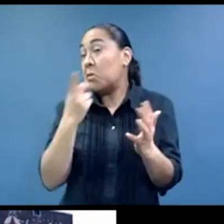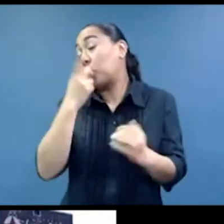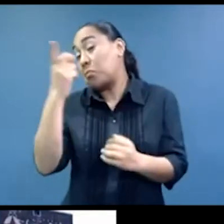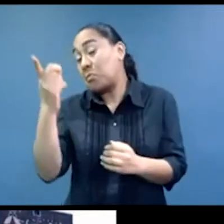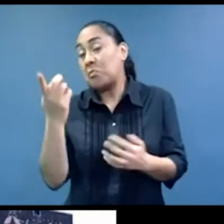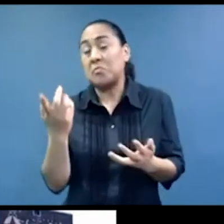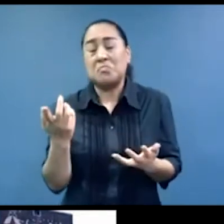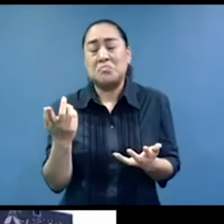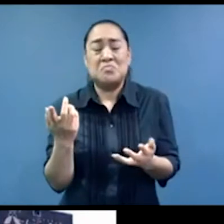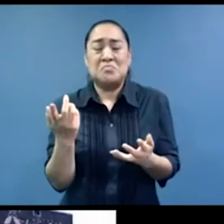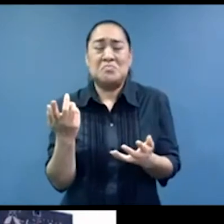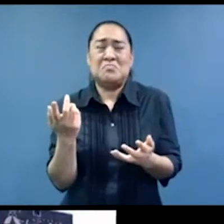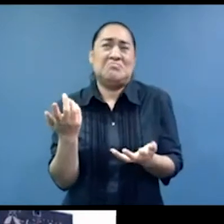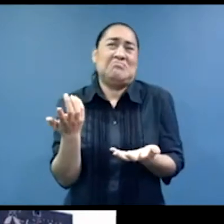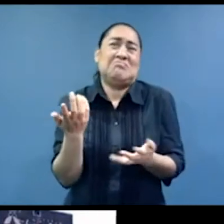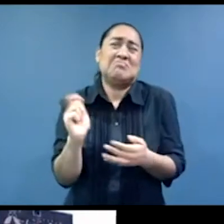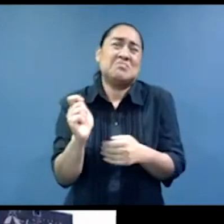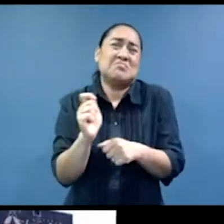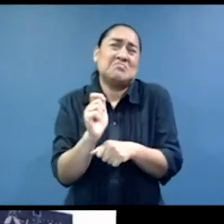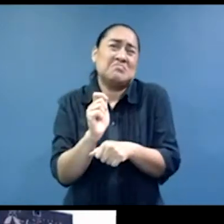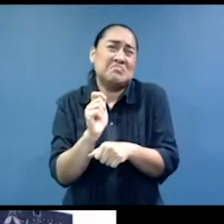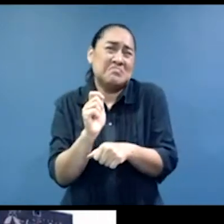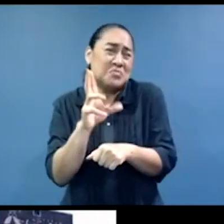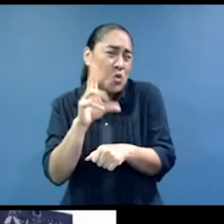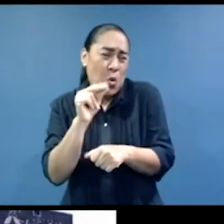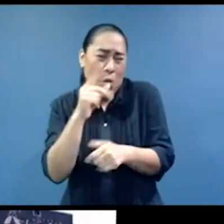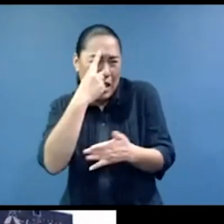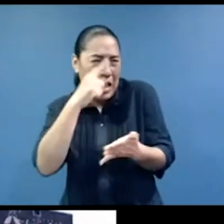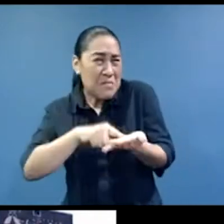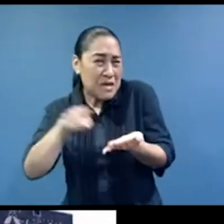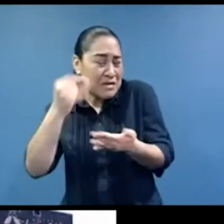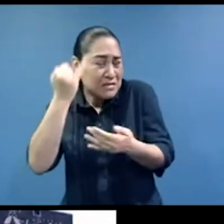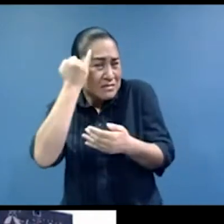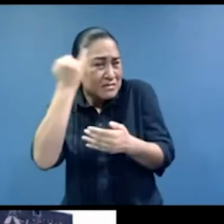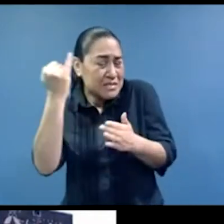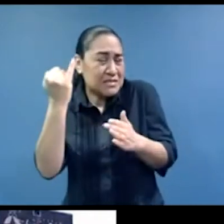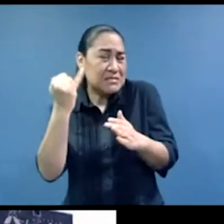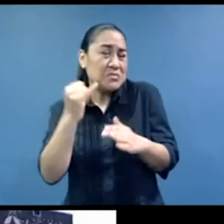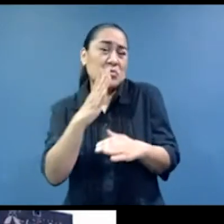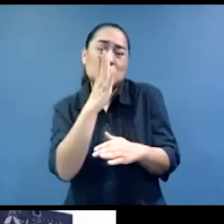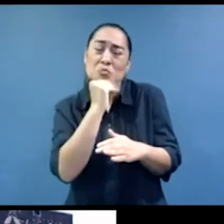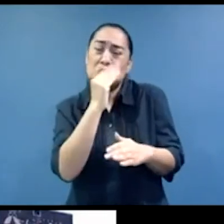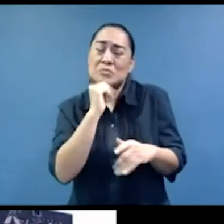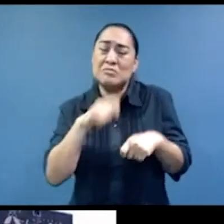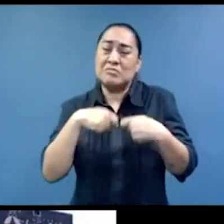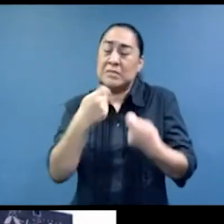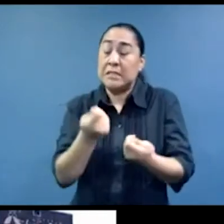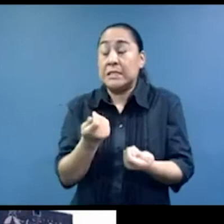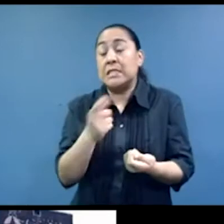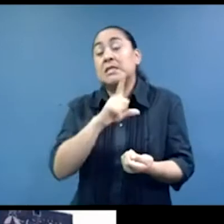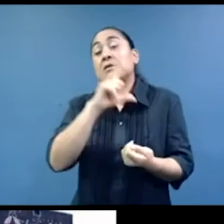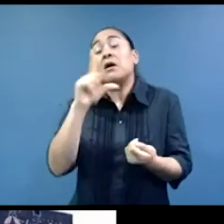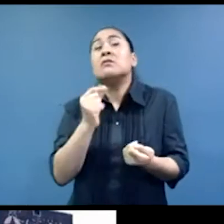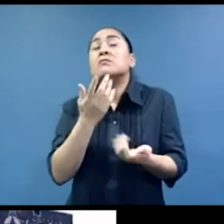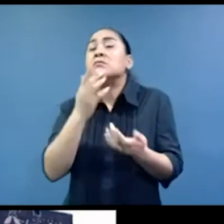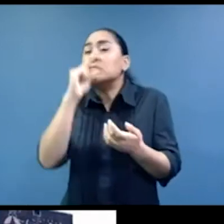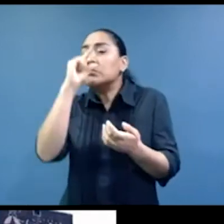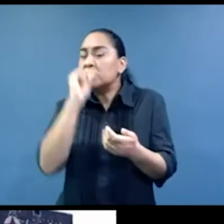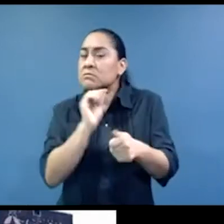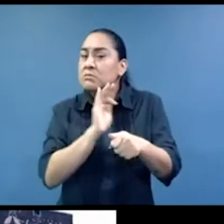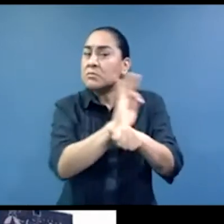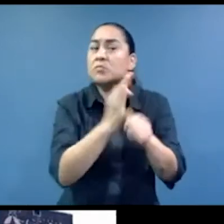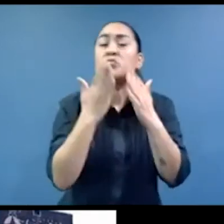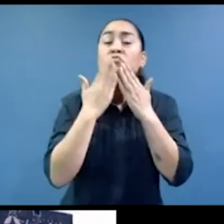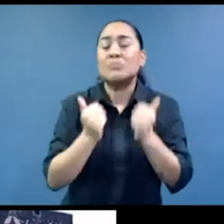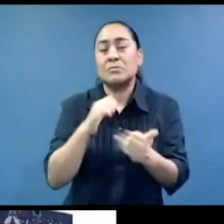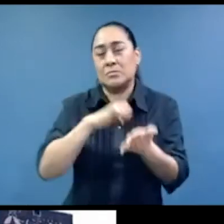muy, muy endebles, muy débiles. Y lo cierto es que dejan en un estado de indefensión, sobre todo a la gente que, como